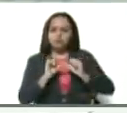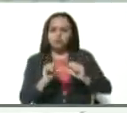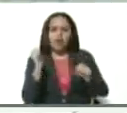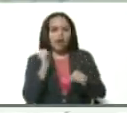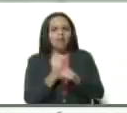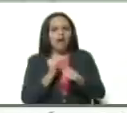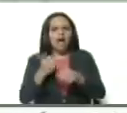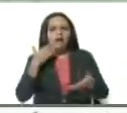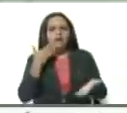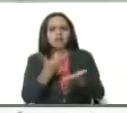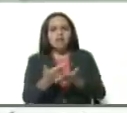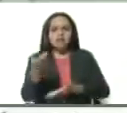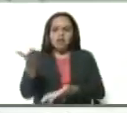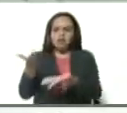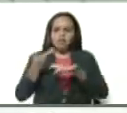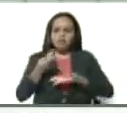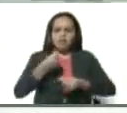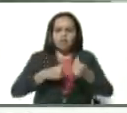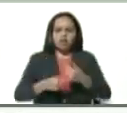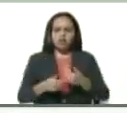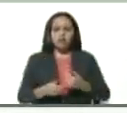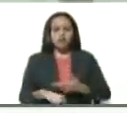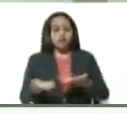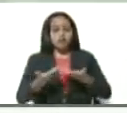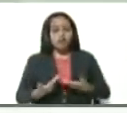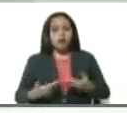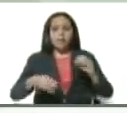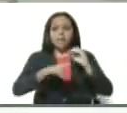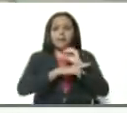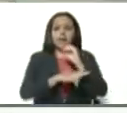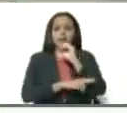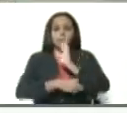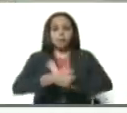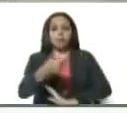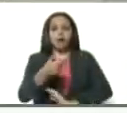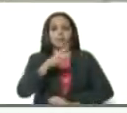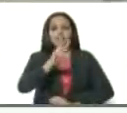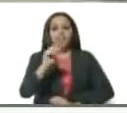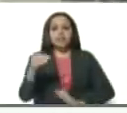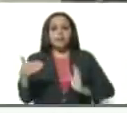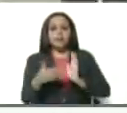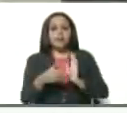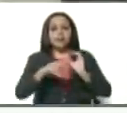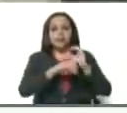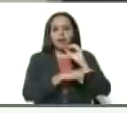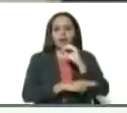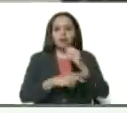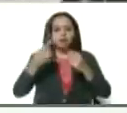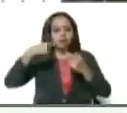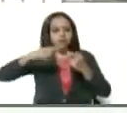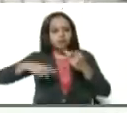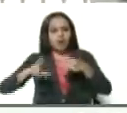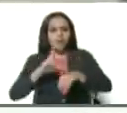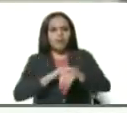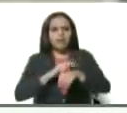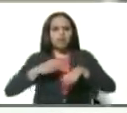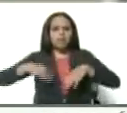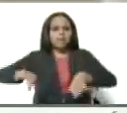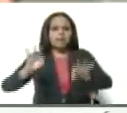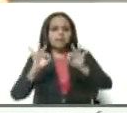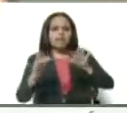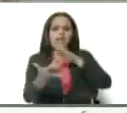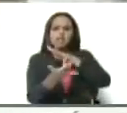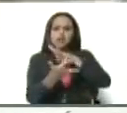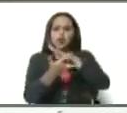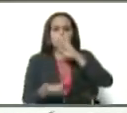recursos que usted nos aportó en Petro, nosotros hemos invertido más de 20.000 Petros en equipos especiales de